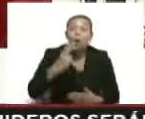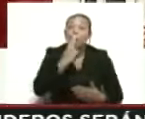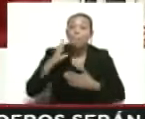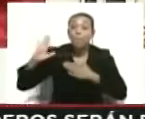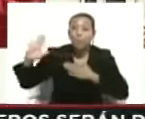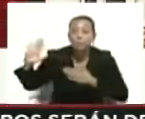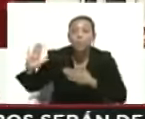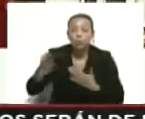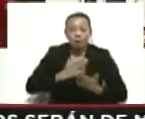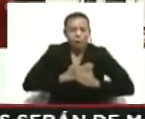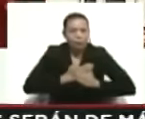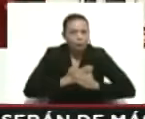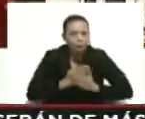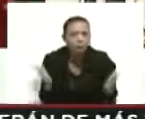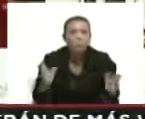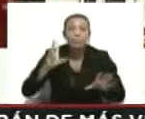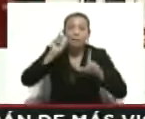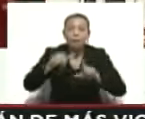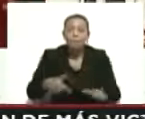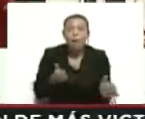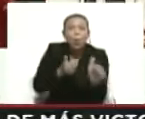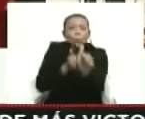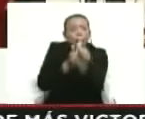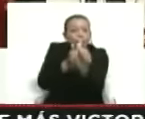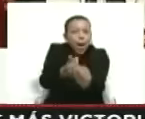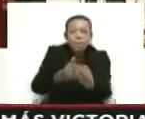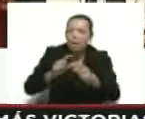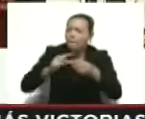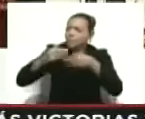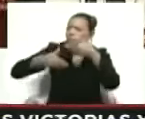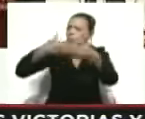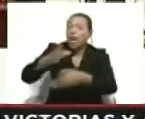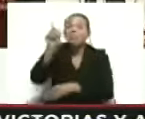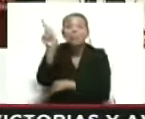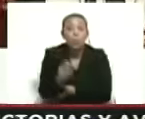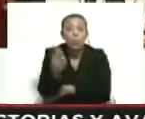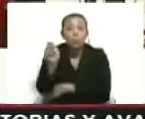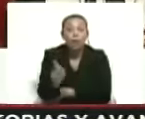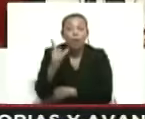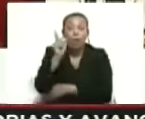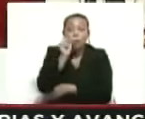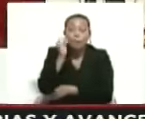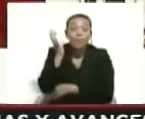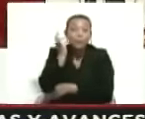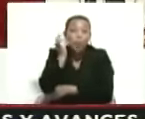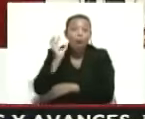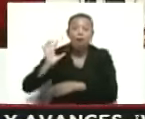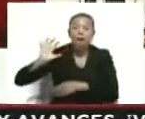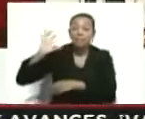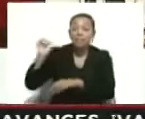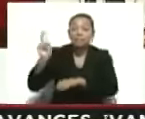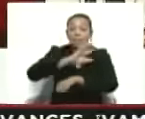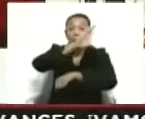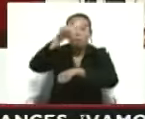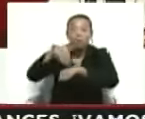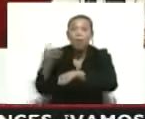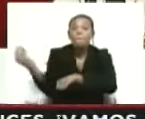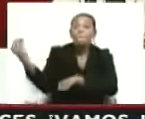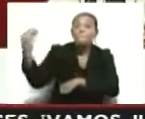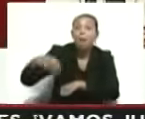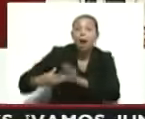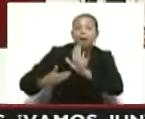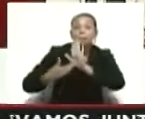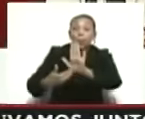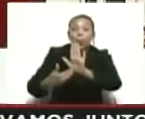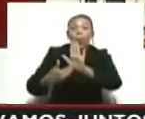compromiso, por su entrega y por su acompañamiento permanente a los diputados y diputadas de nuestra Asamblea Nacional. Además